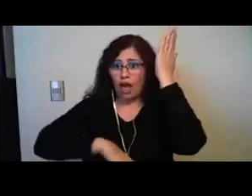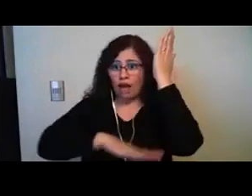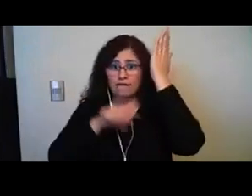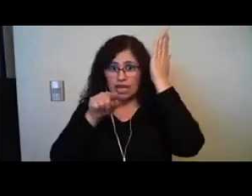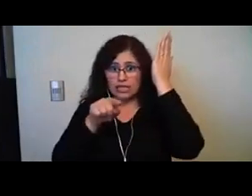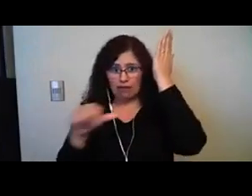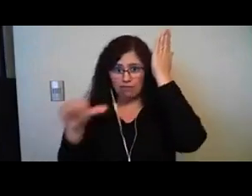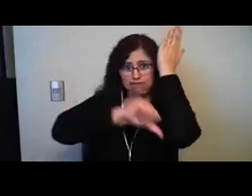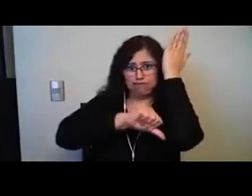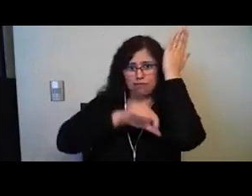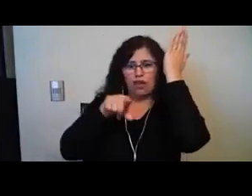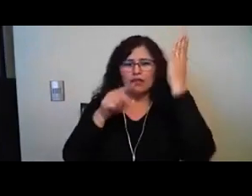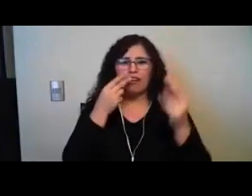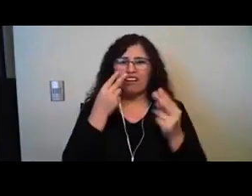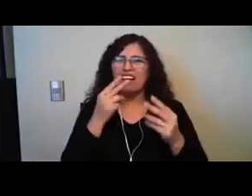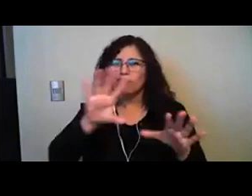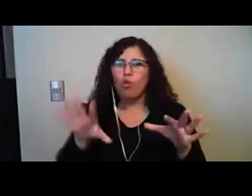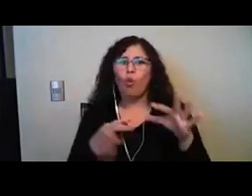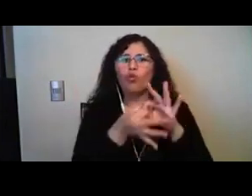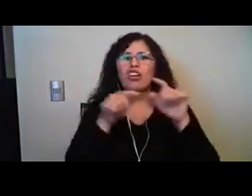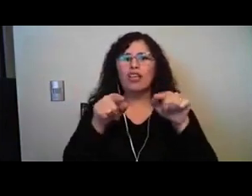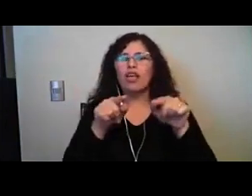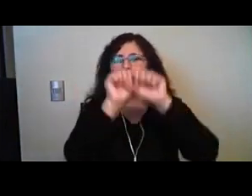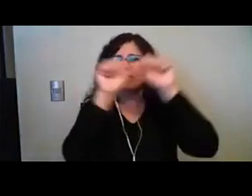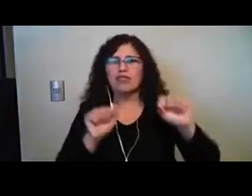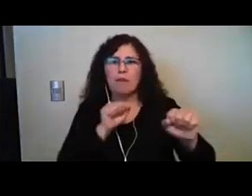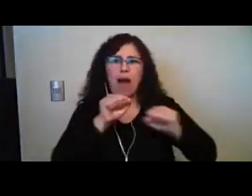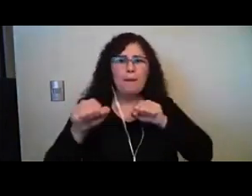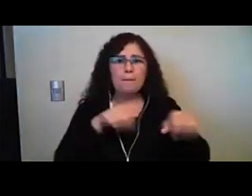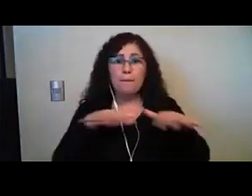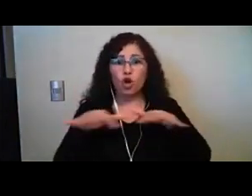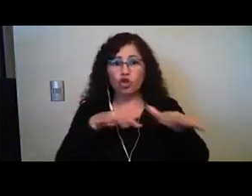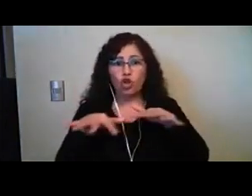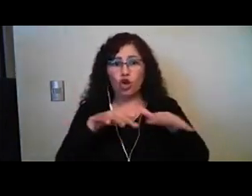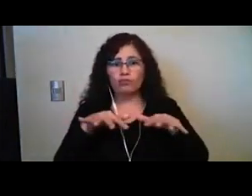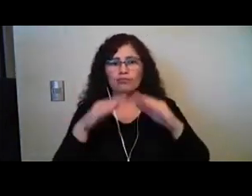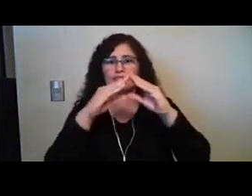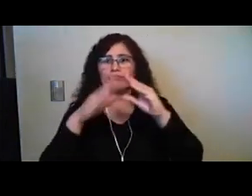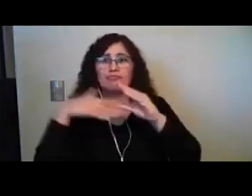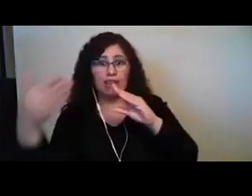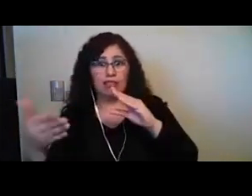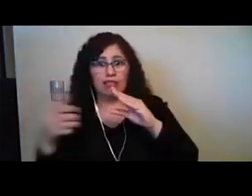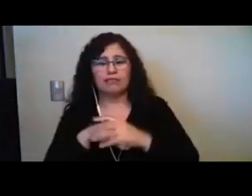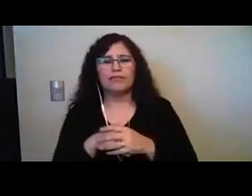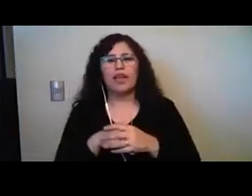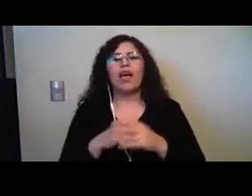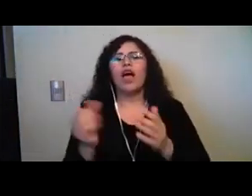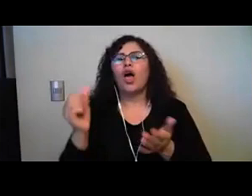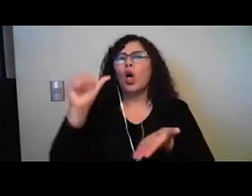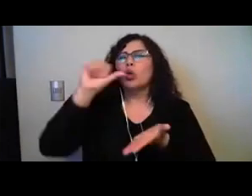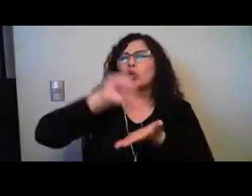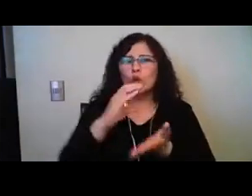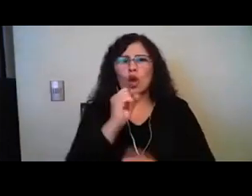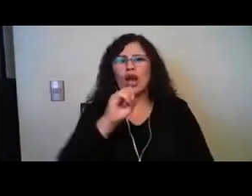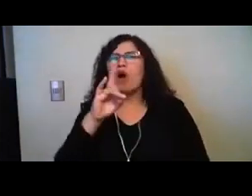parte de este sistema motor extrapiramidal, son el núcleo caudado, ¿cierto? El globo